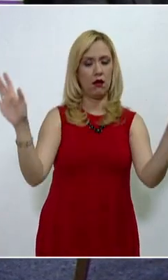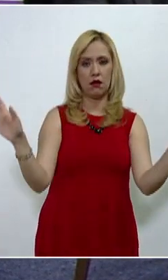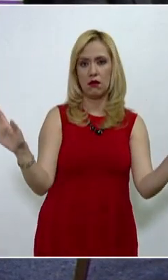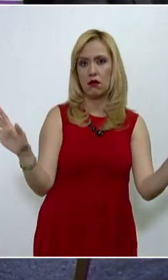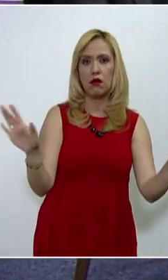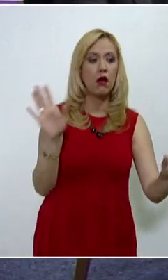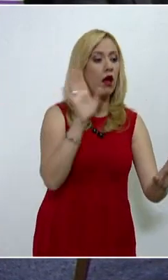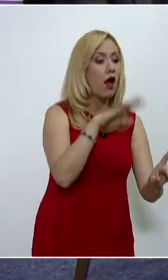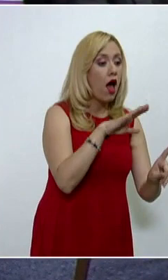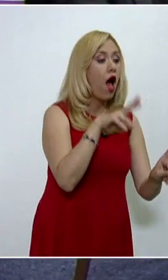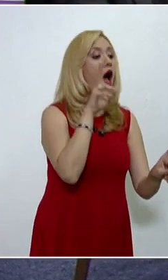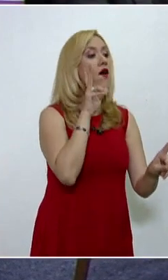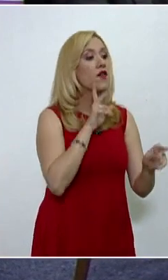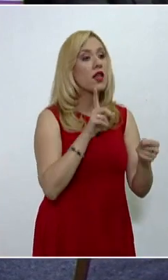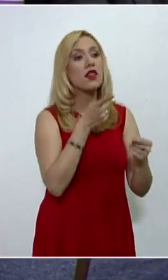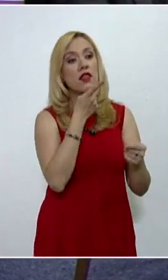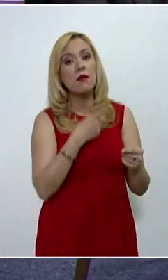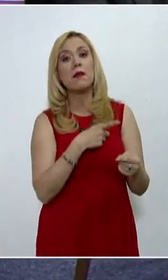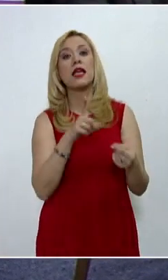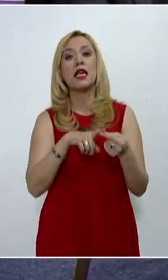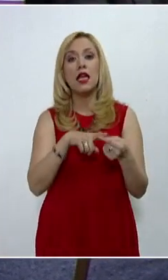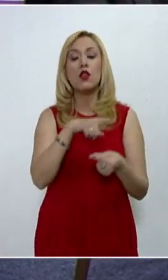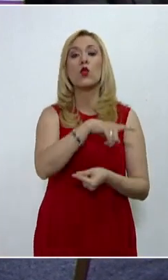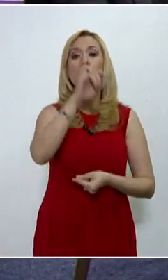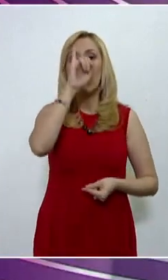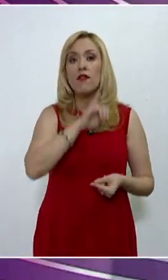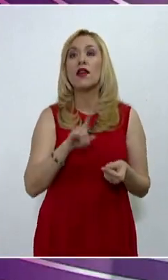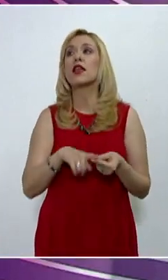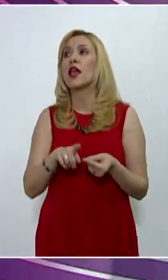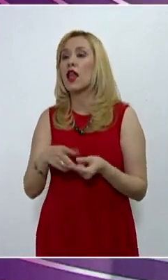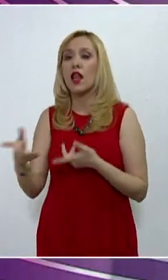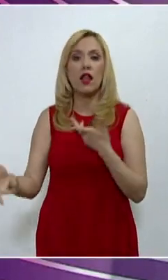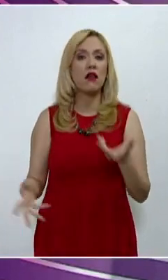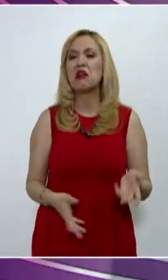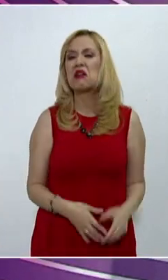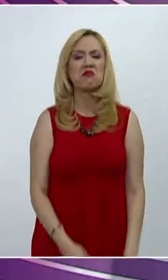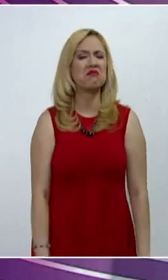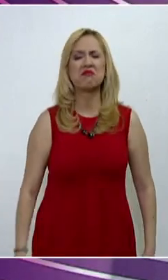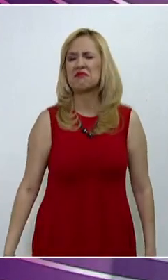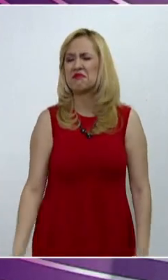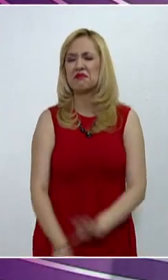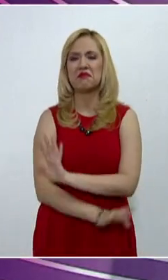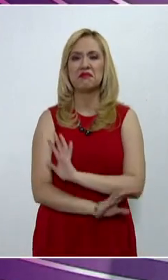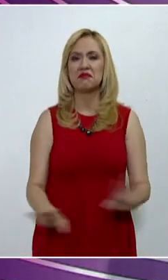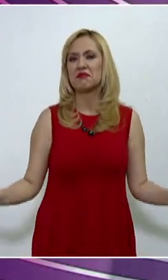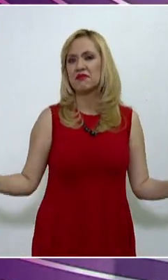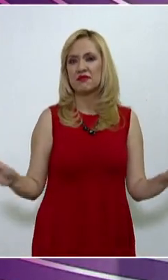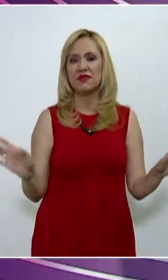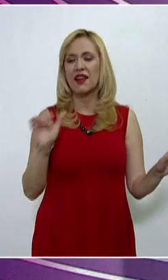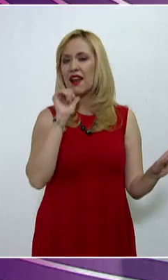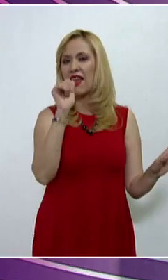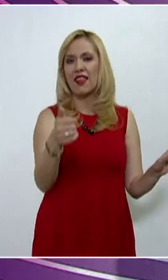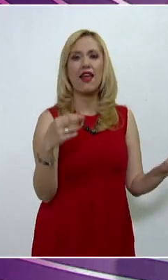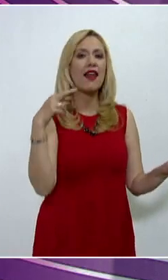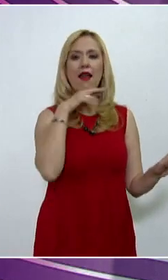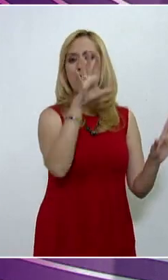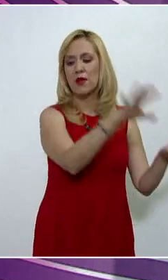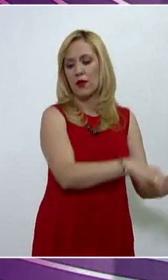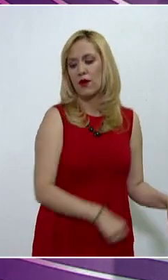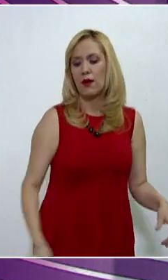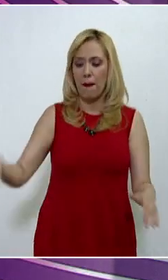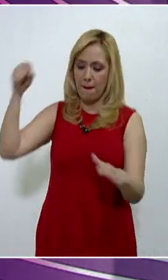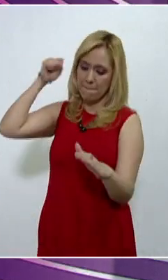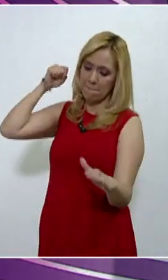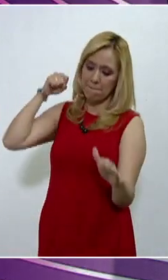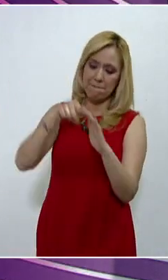decir al conductor, a ver, dime quién es tu jefe, a quién le vas a vender la gasolina y no sé, te puedes tomar tu procedimiento en libertad,